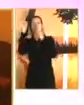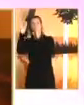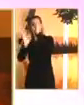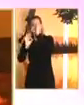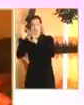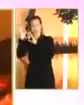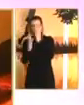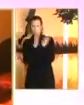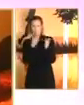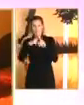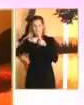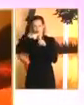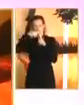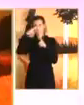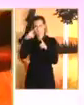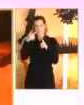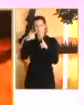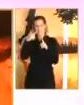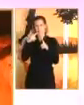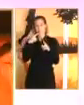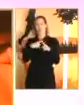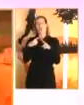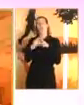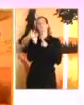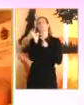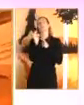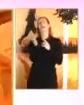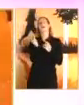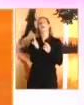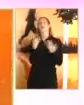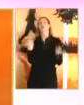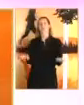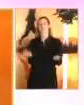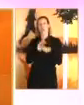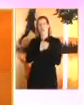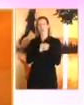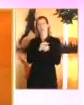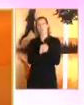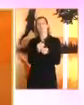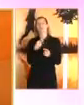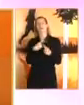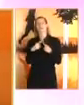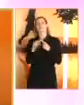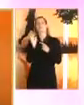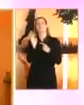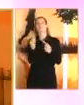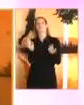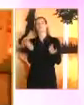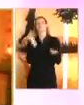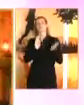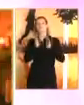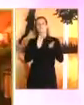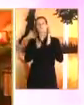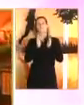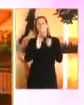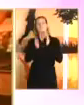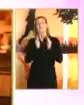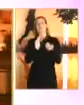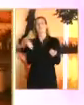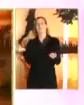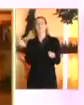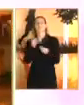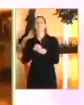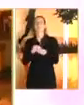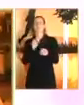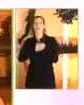reposar, ¿vale? ¿Y qué beneficios tiene la castaña? ¿Por qué se hace un tratamiento de este tipo con un elaborado de castañas?